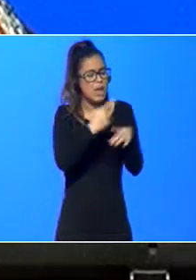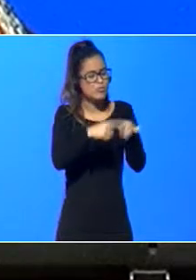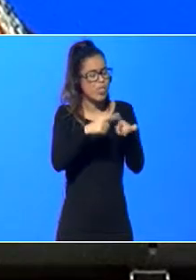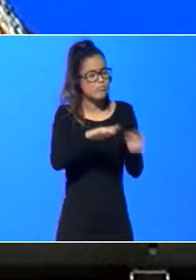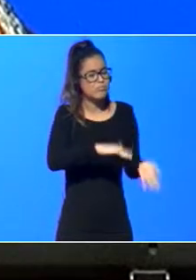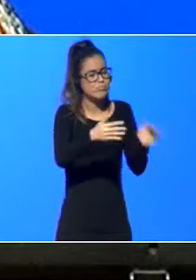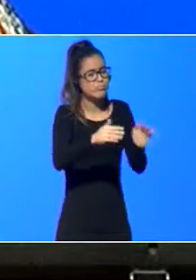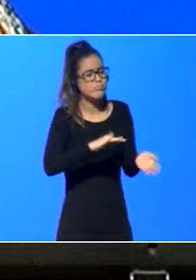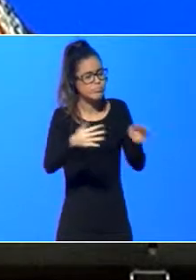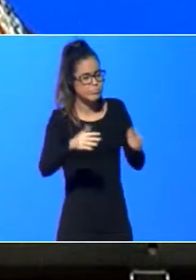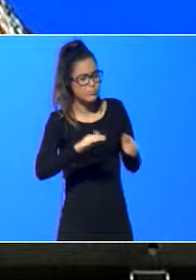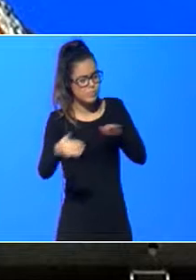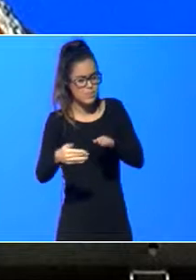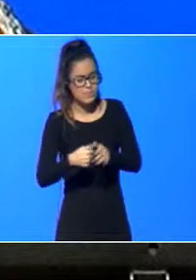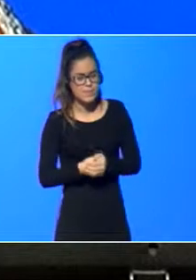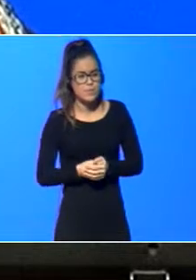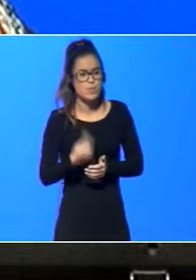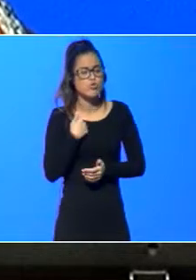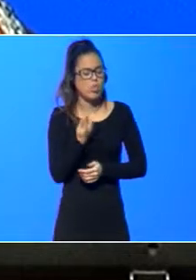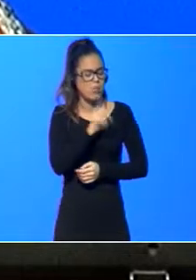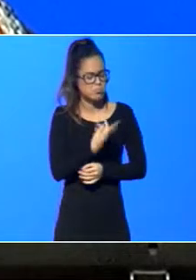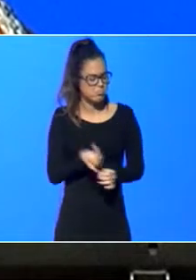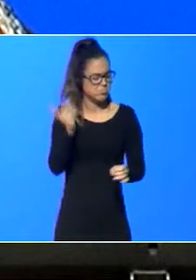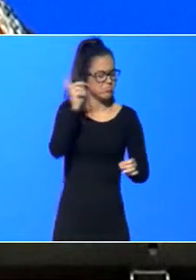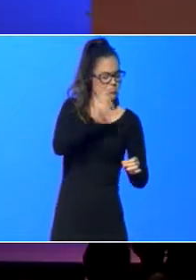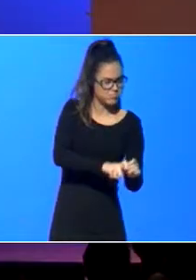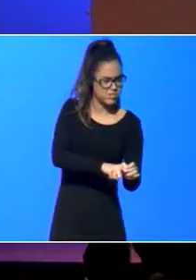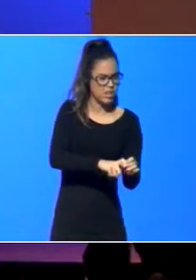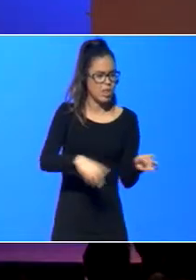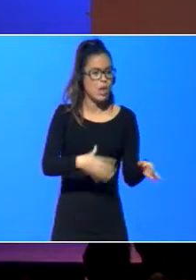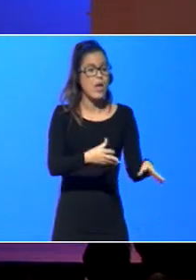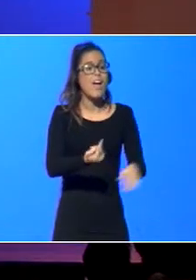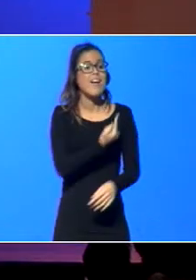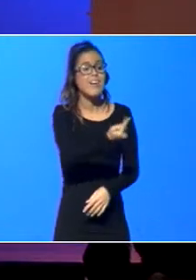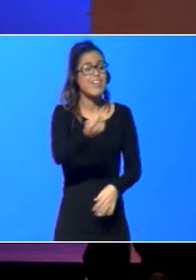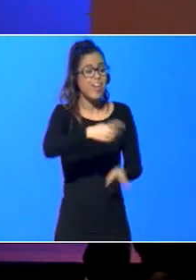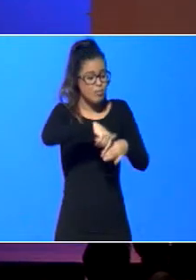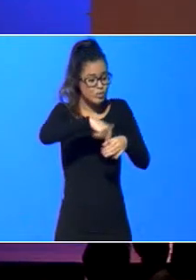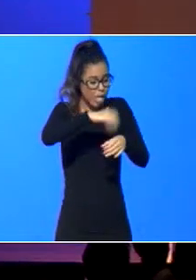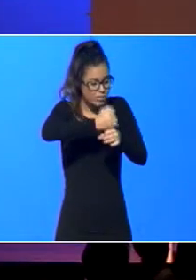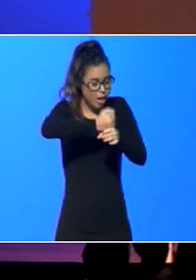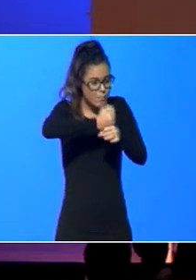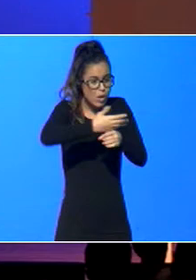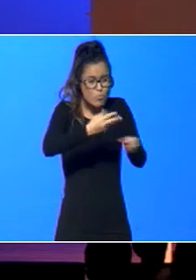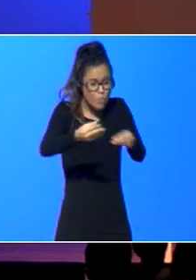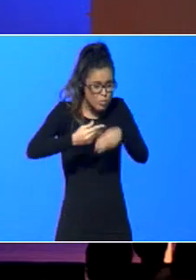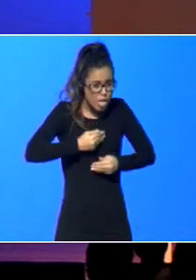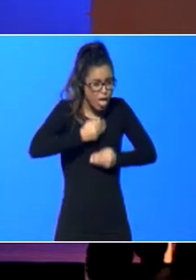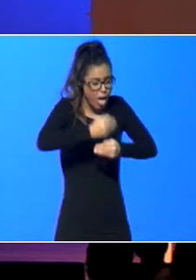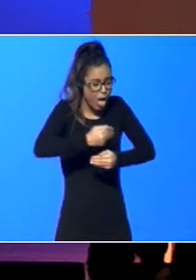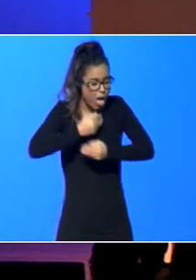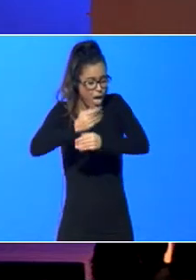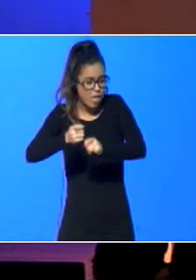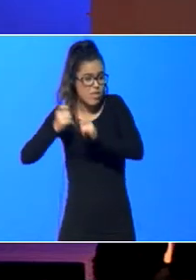Esparru askotatik. Eta ni sartzen naiz. Asko egin dezakegu bakoitza bere lanpustutik. Eta danok egin badugu bakoitzak bere alegin